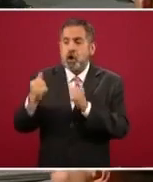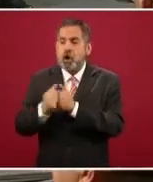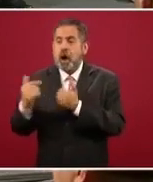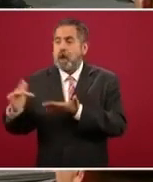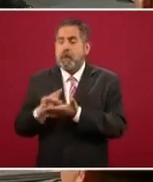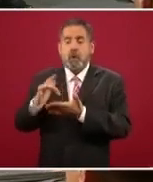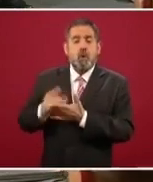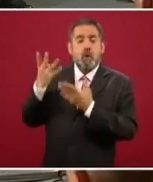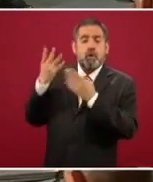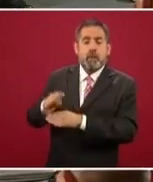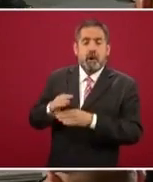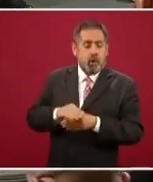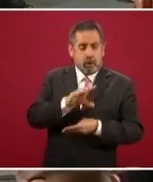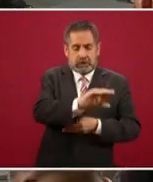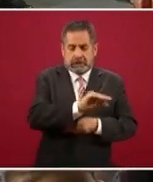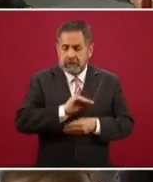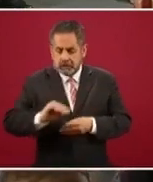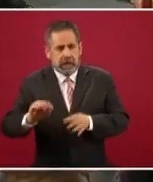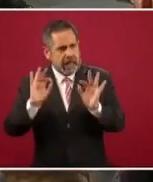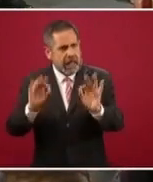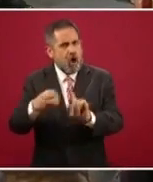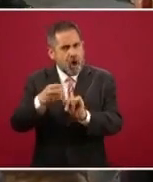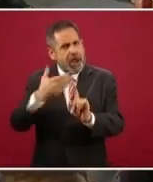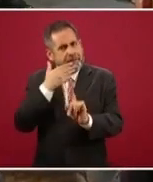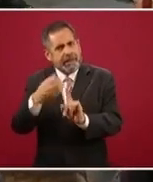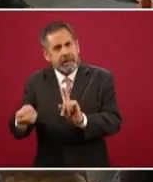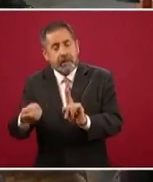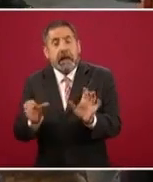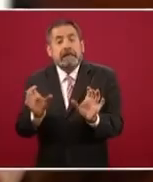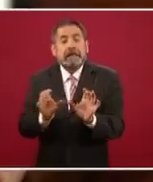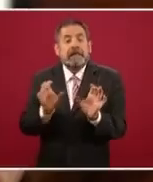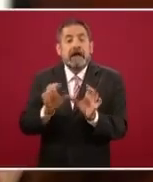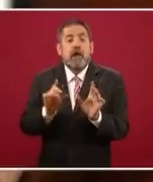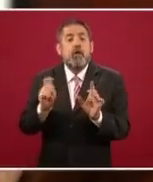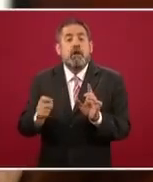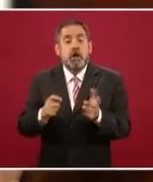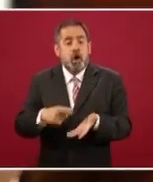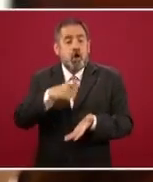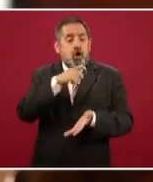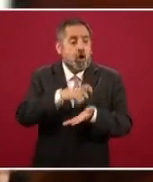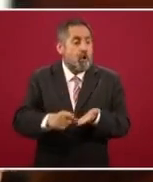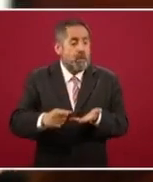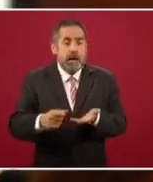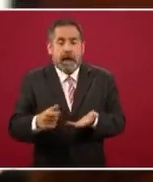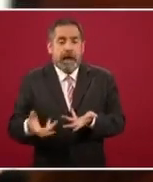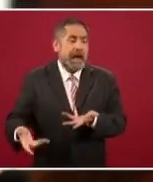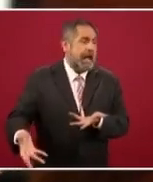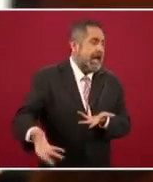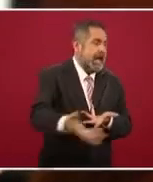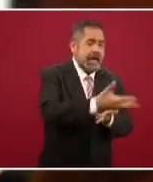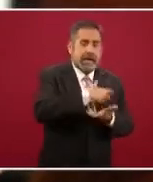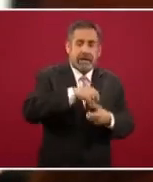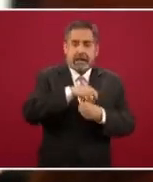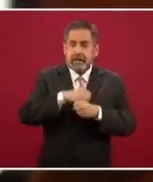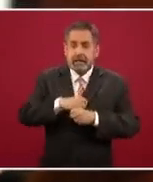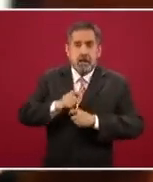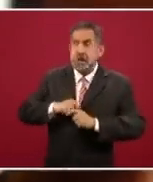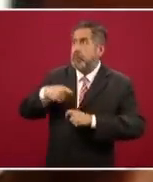cuatro bancos, la operación es realmente legal, los certificados de compra del grano en todo el